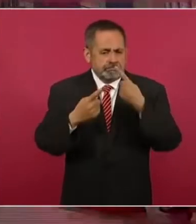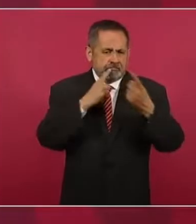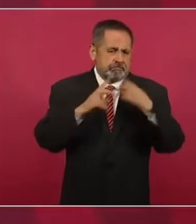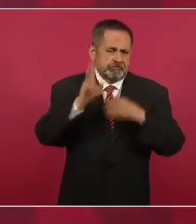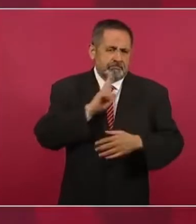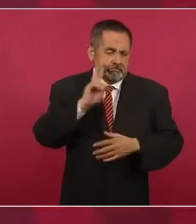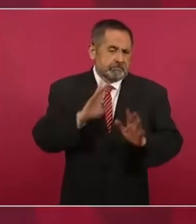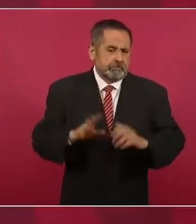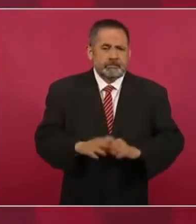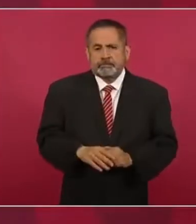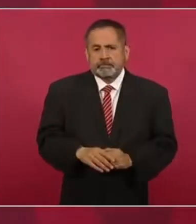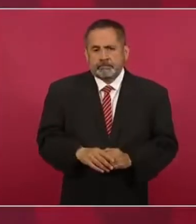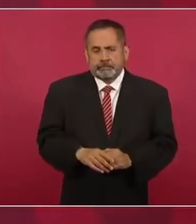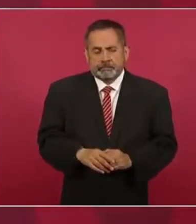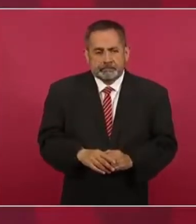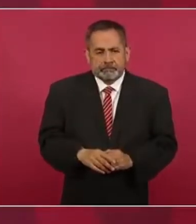Tienen que